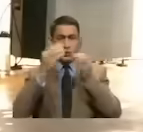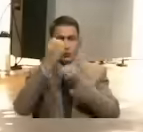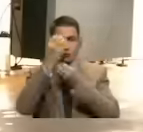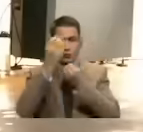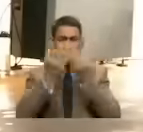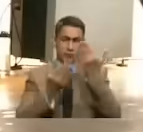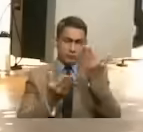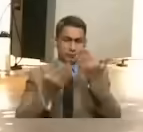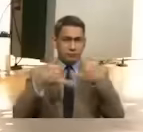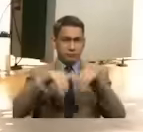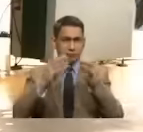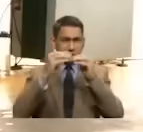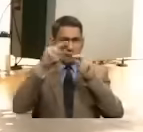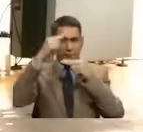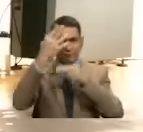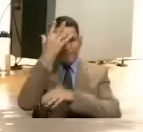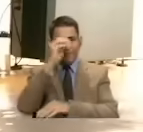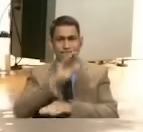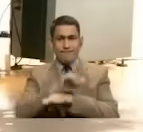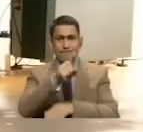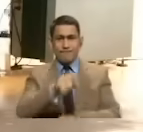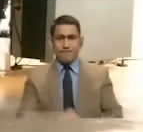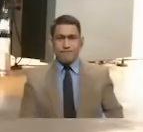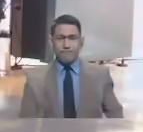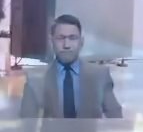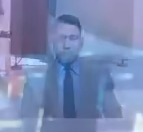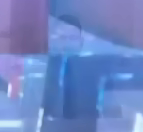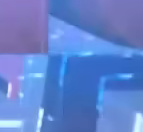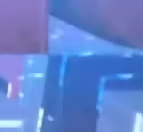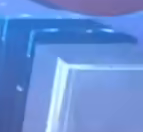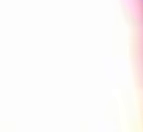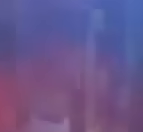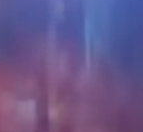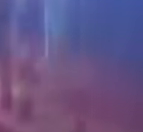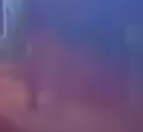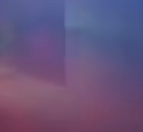noticiero. Mientras tanto, ustedes tienen más en estudio. Buenas tardes.